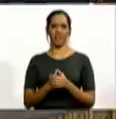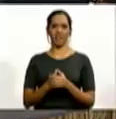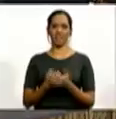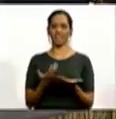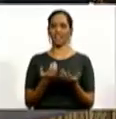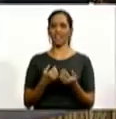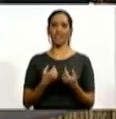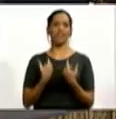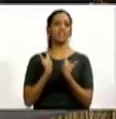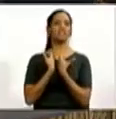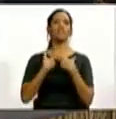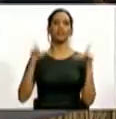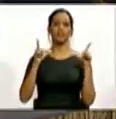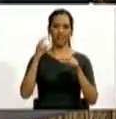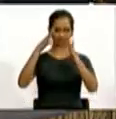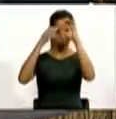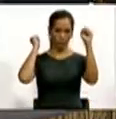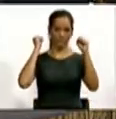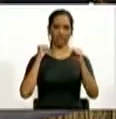qué?